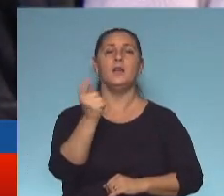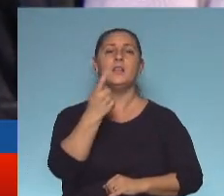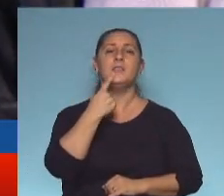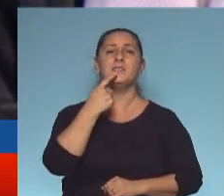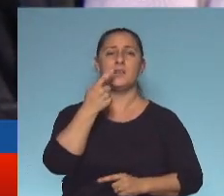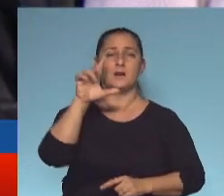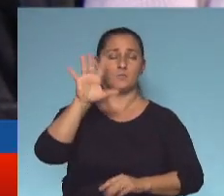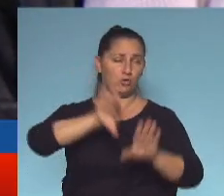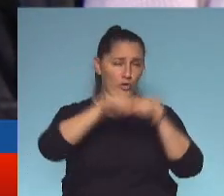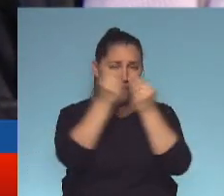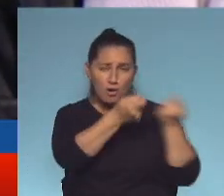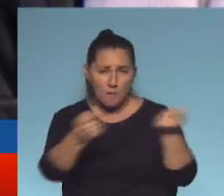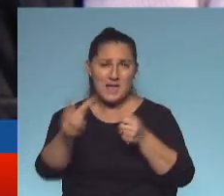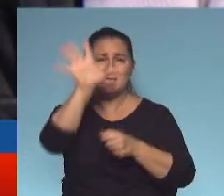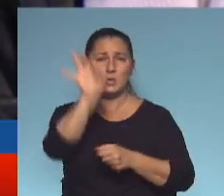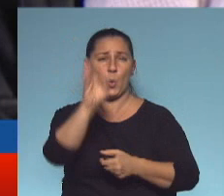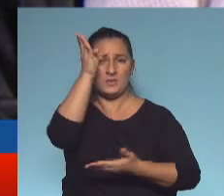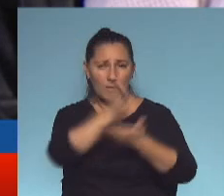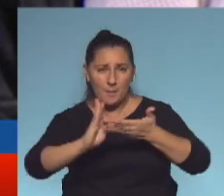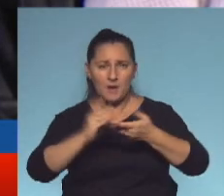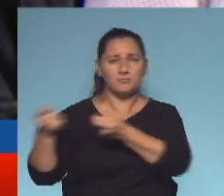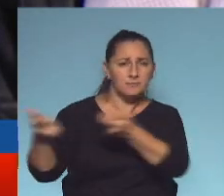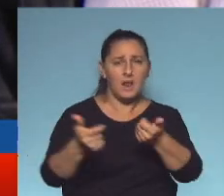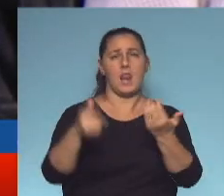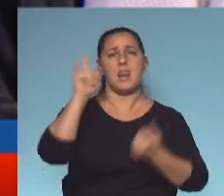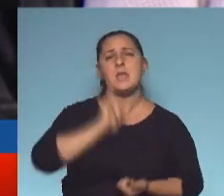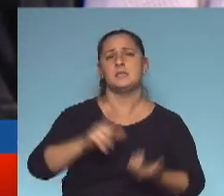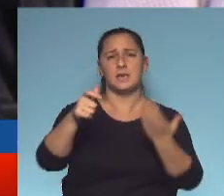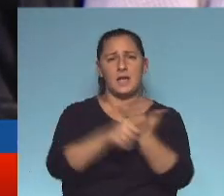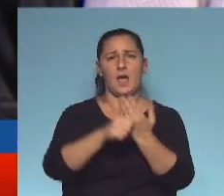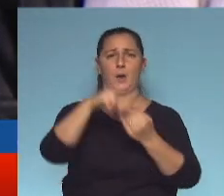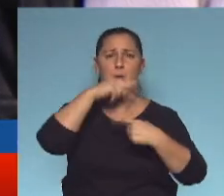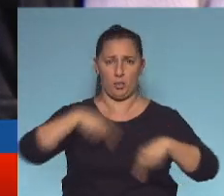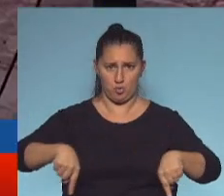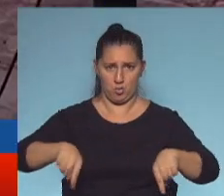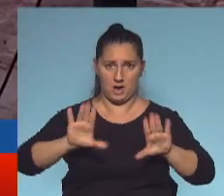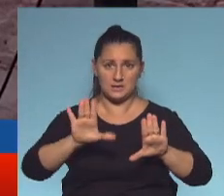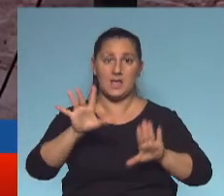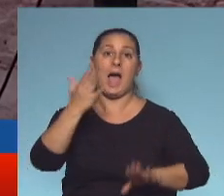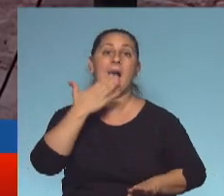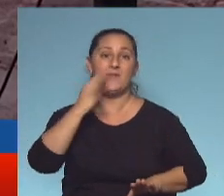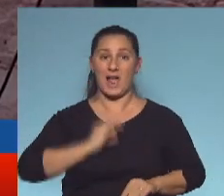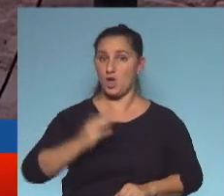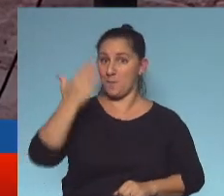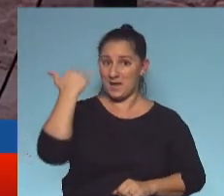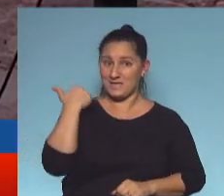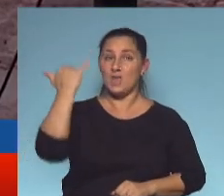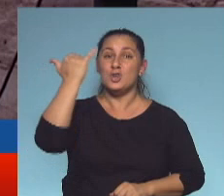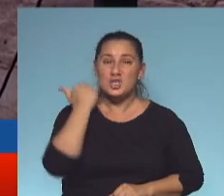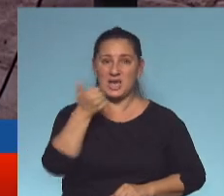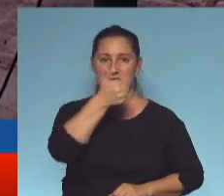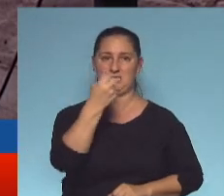las compras fueron leche, carnes, frutas y verduras, cuando en abril del año pasado había llegado